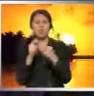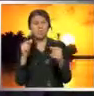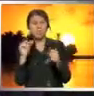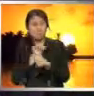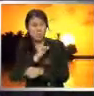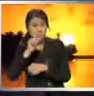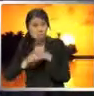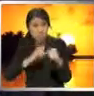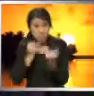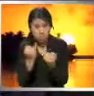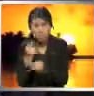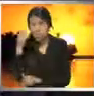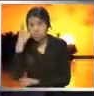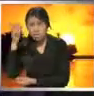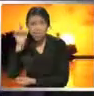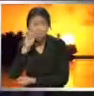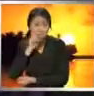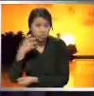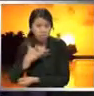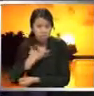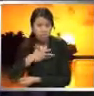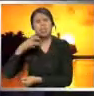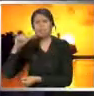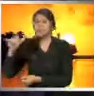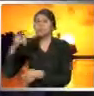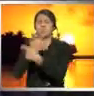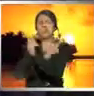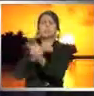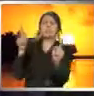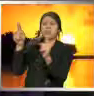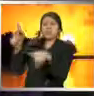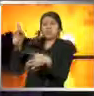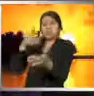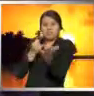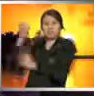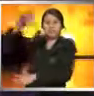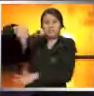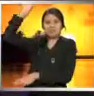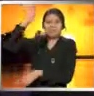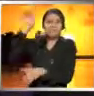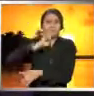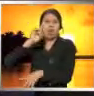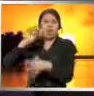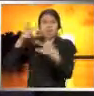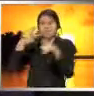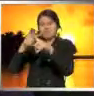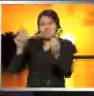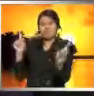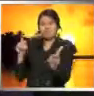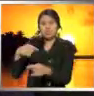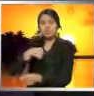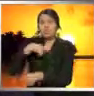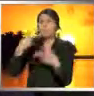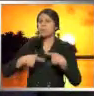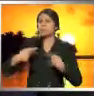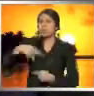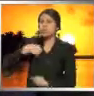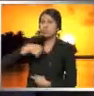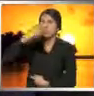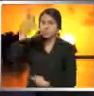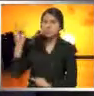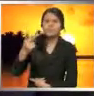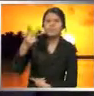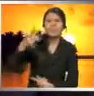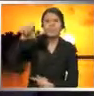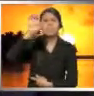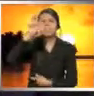sientes ganas de tener sexo y vas a poder tenerlo el día que te dé la gana, con quien te dé la gana. Entonces, la mayoría de los clientes que yo entrevisté ya después en Esclavas del Poder,